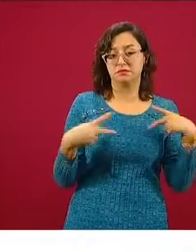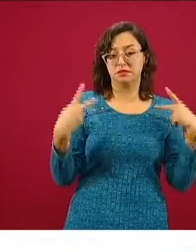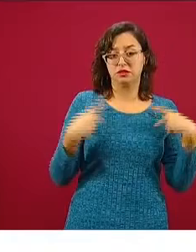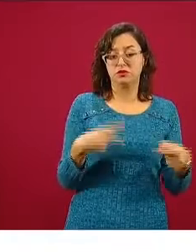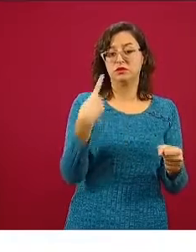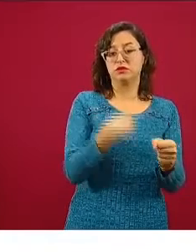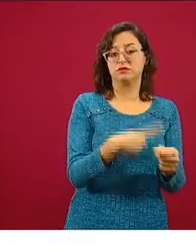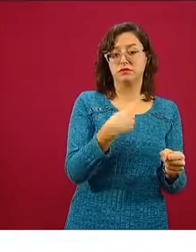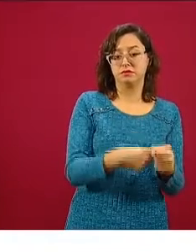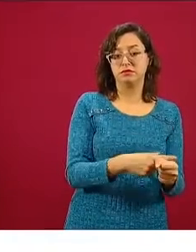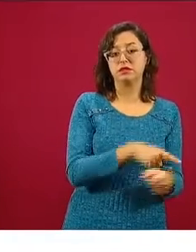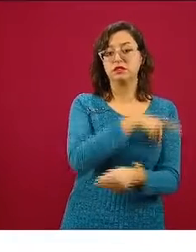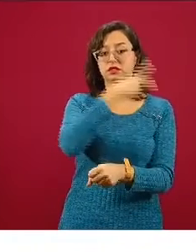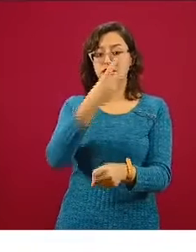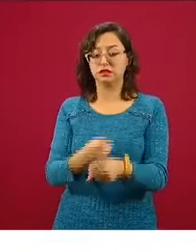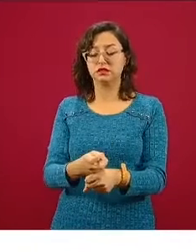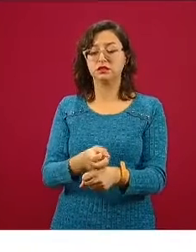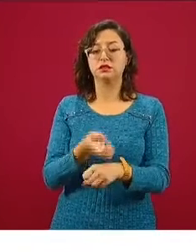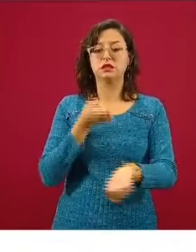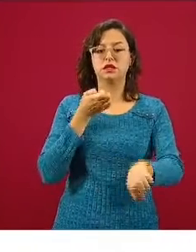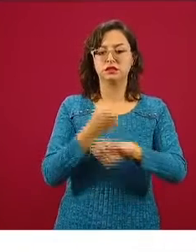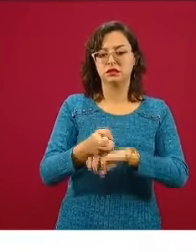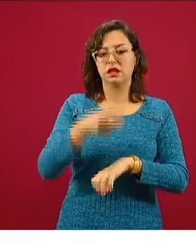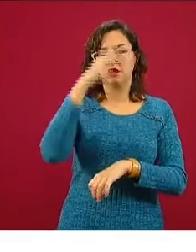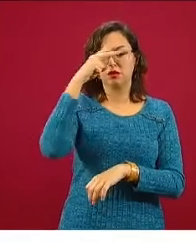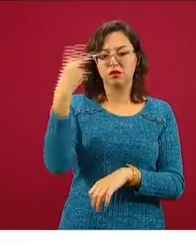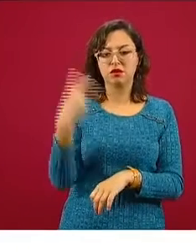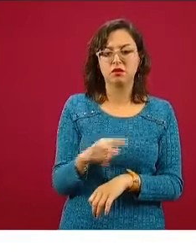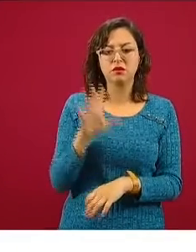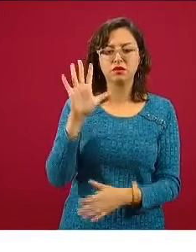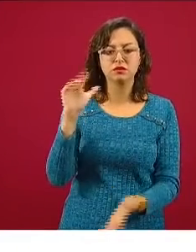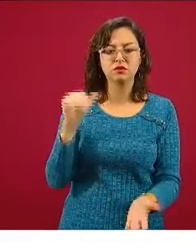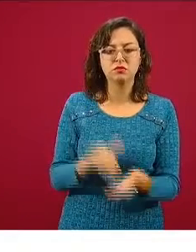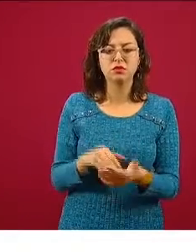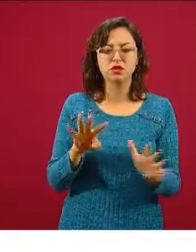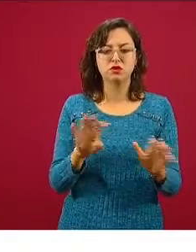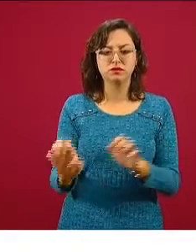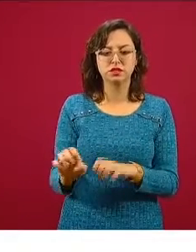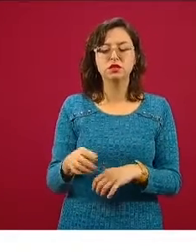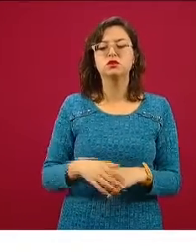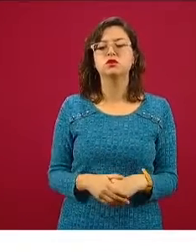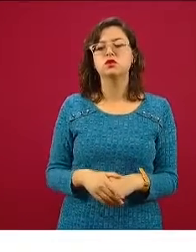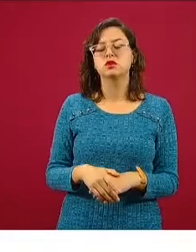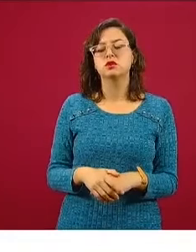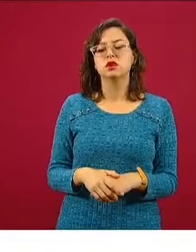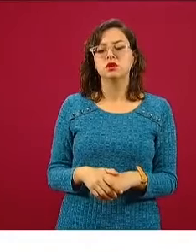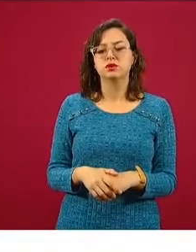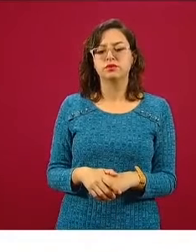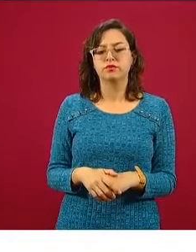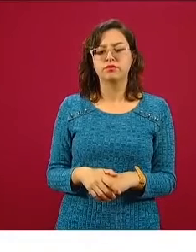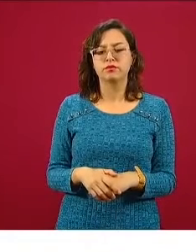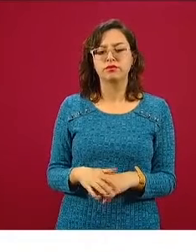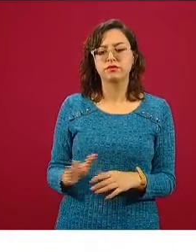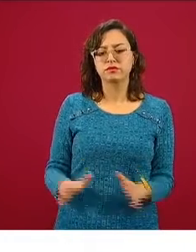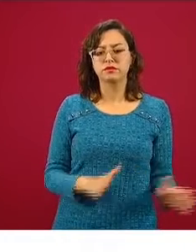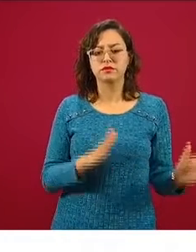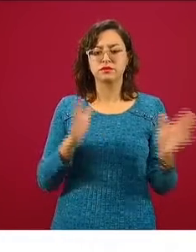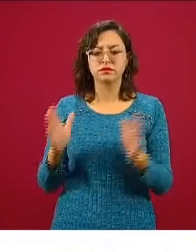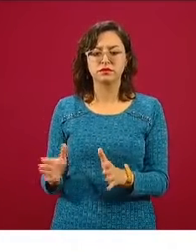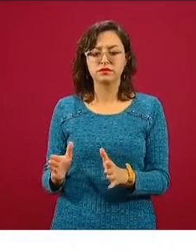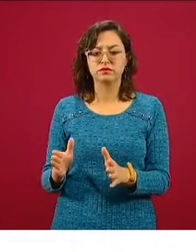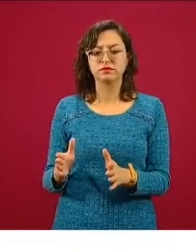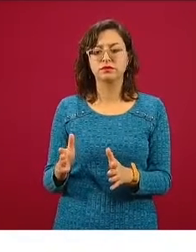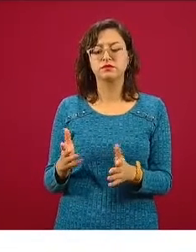9.737 casos, seguida de un poco más de 5.000 casos en la región metropolitana del Valle de México, en lo que ocupa a